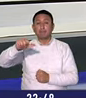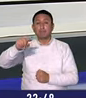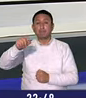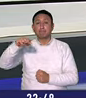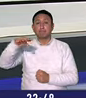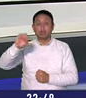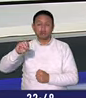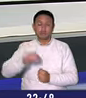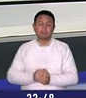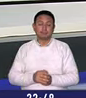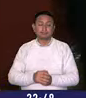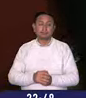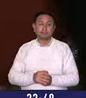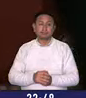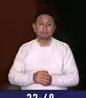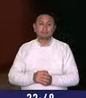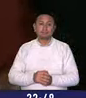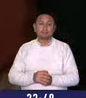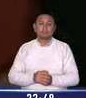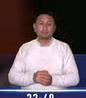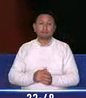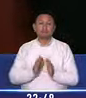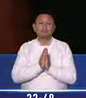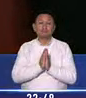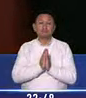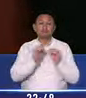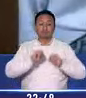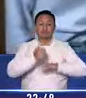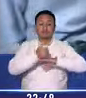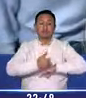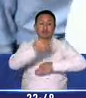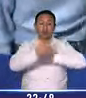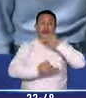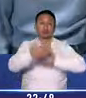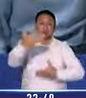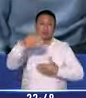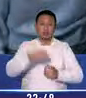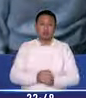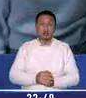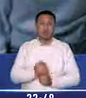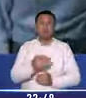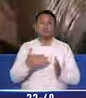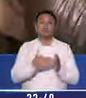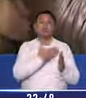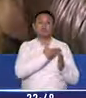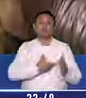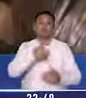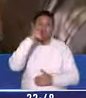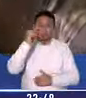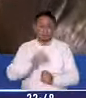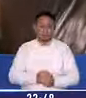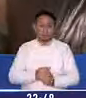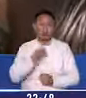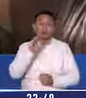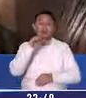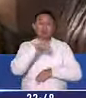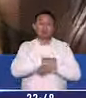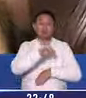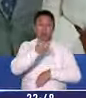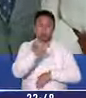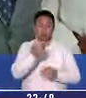Fajardo. La solicitud para el enjuiciamiento político del presidente de la República, Guillermo Lasso, fue presentada la tarde de este